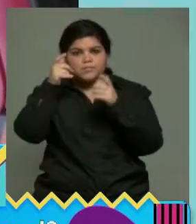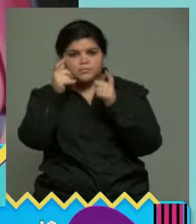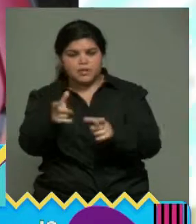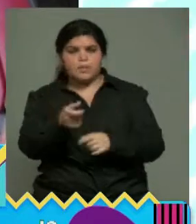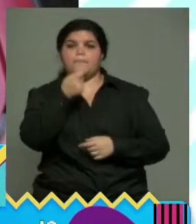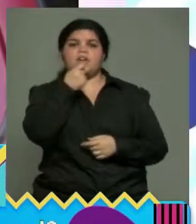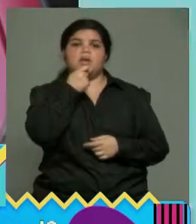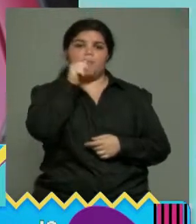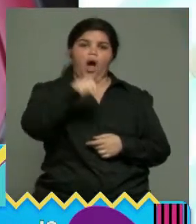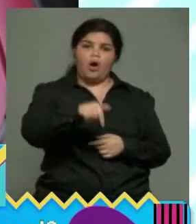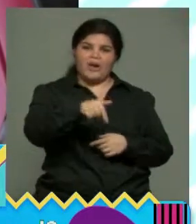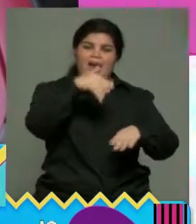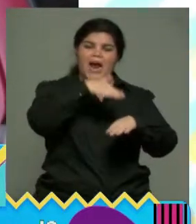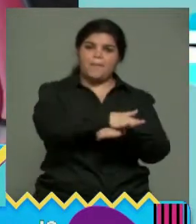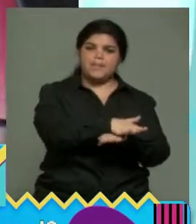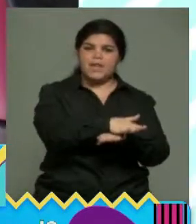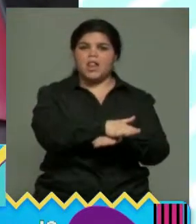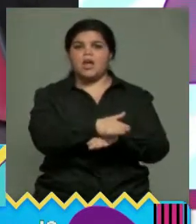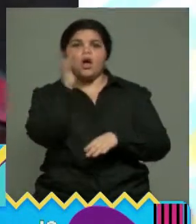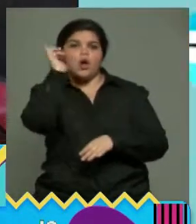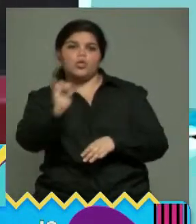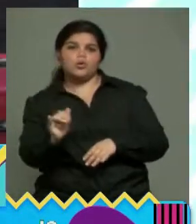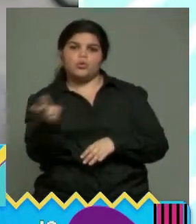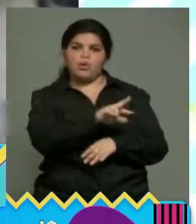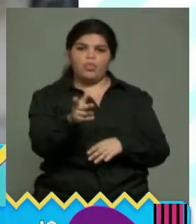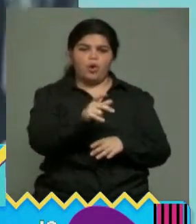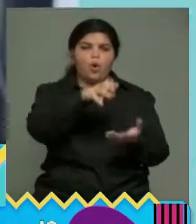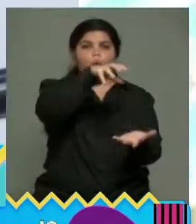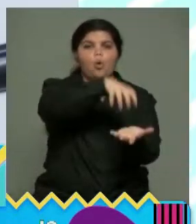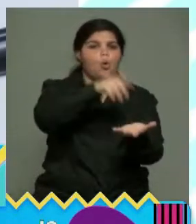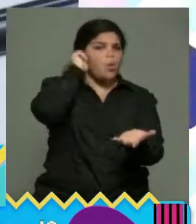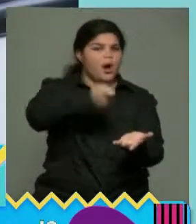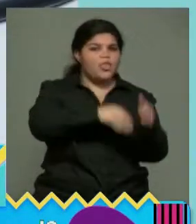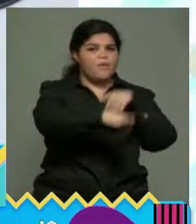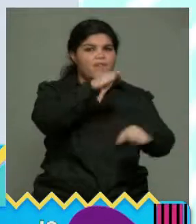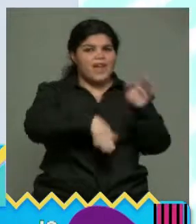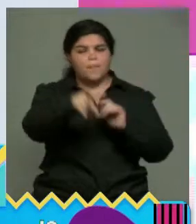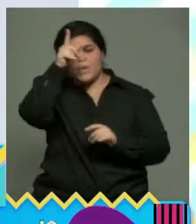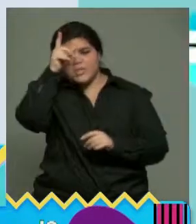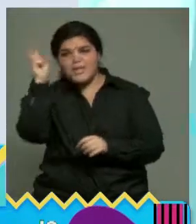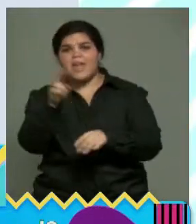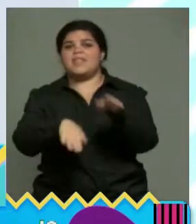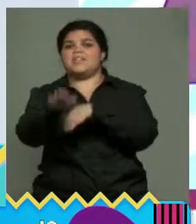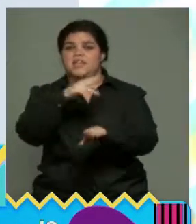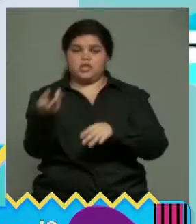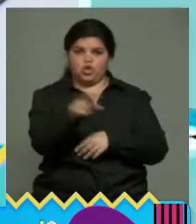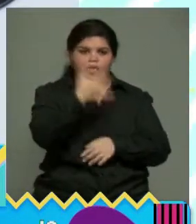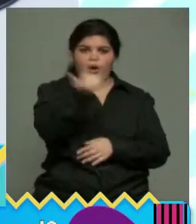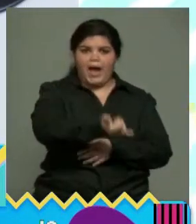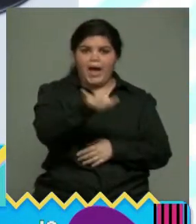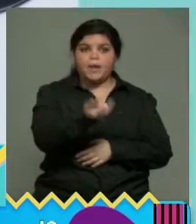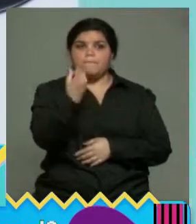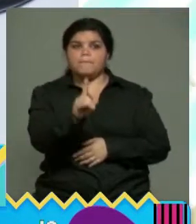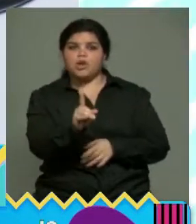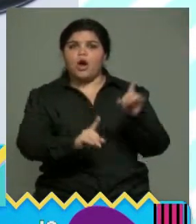Cruz tienen los juzgados viales y la policía de tránsito. No pasa así en otros municipios. De hecho, hay municipios que tampoco